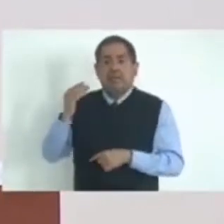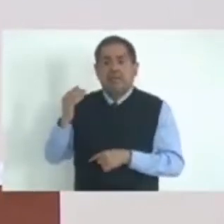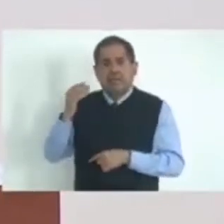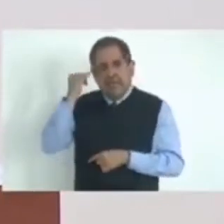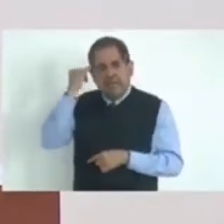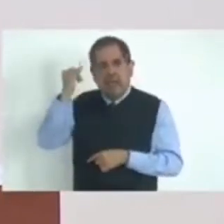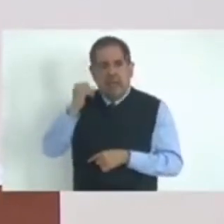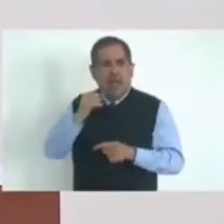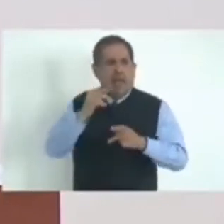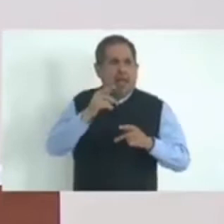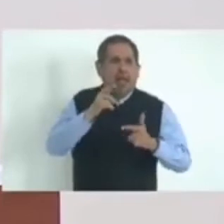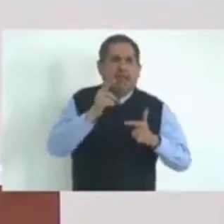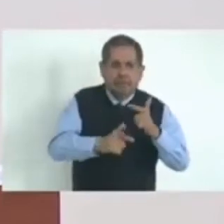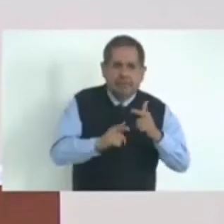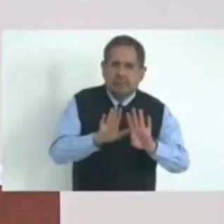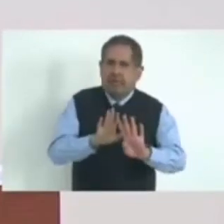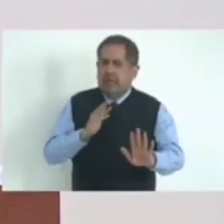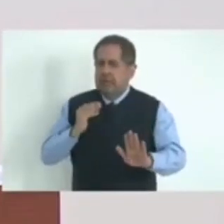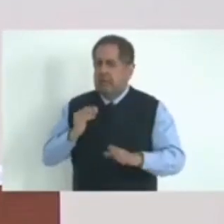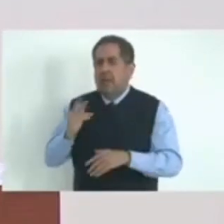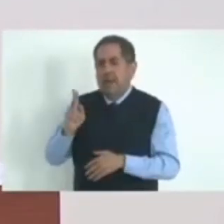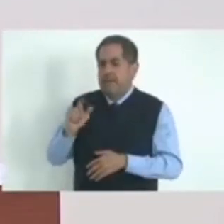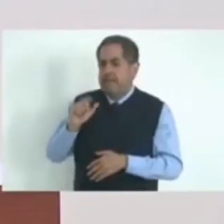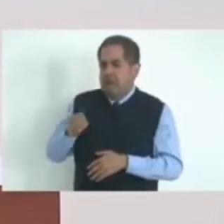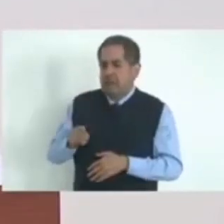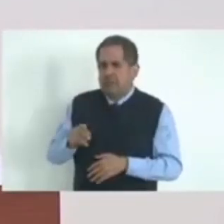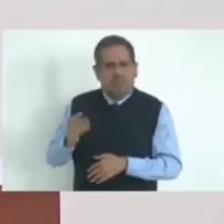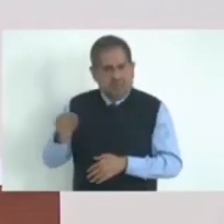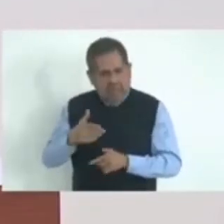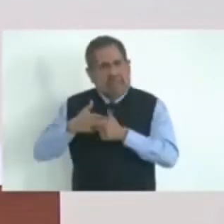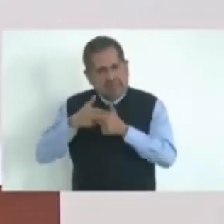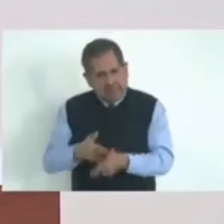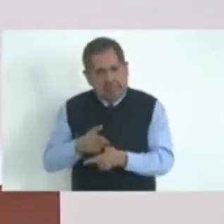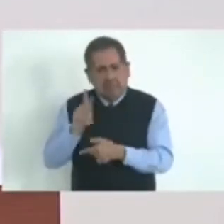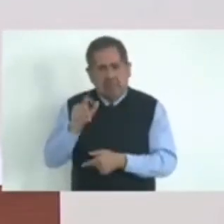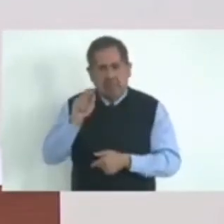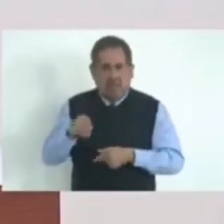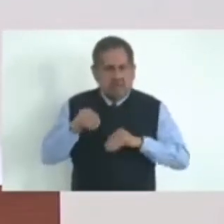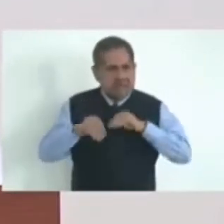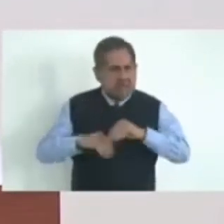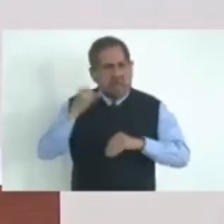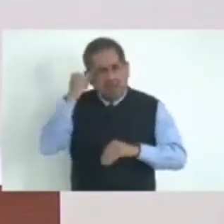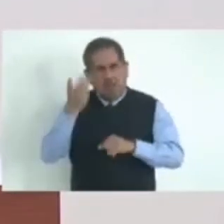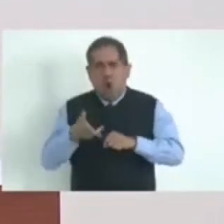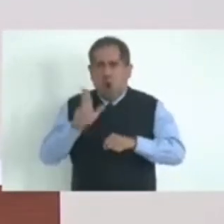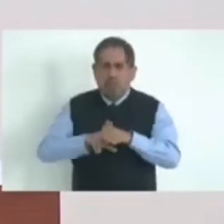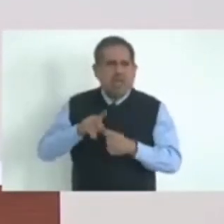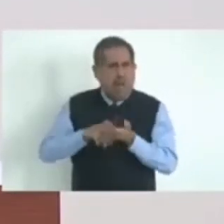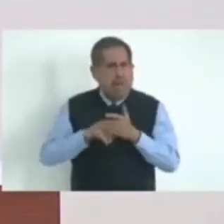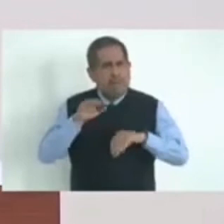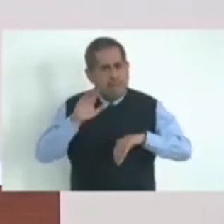se trazo y se ha ido avanzando